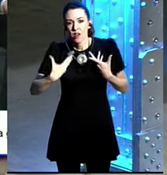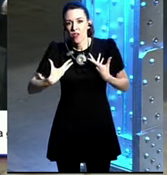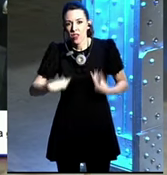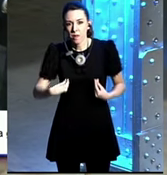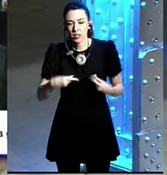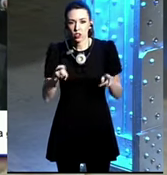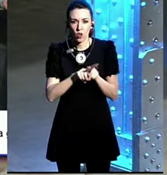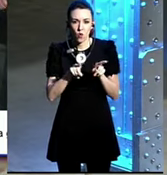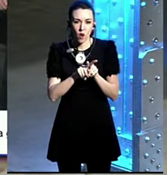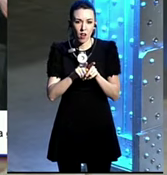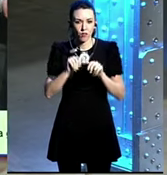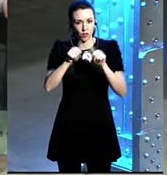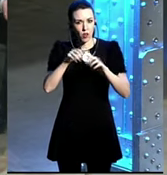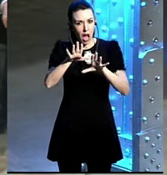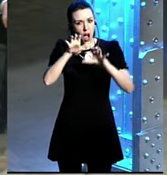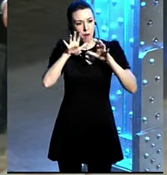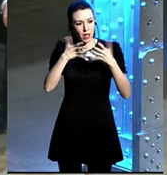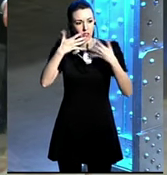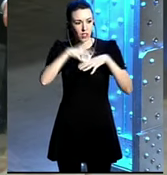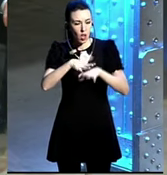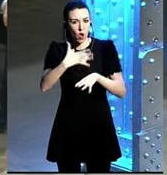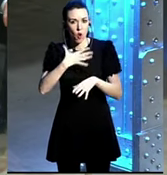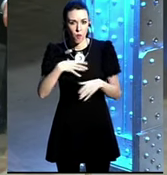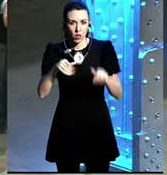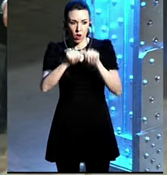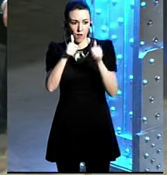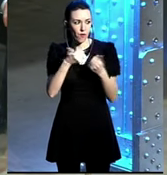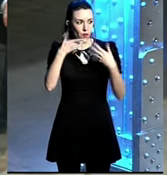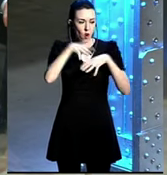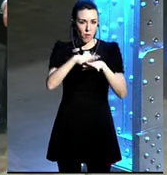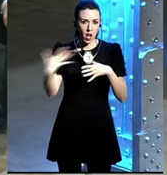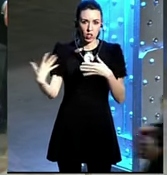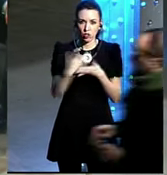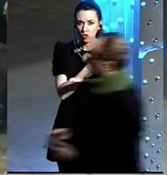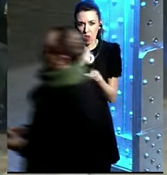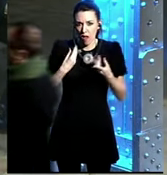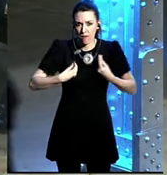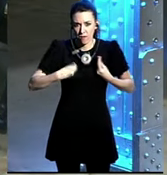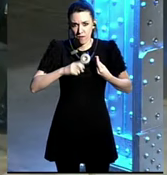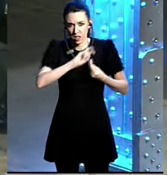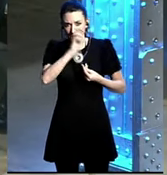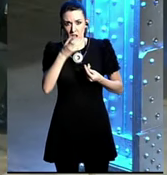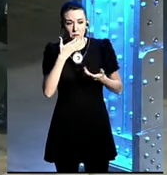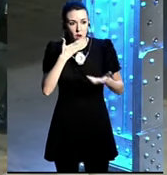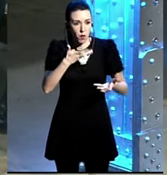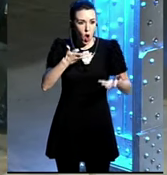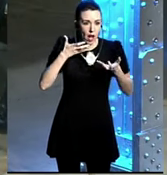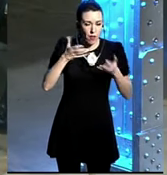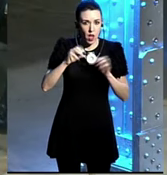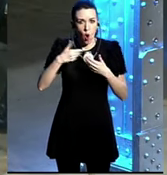una forma de aprender a integrar. Puede llegar a ser una forma de aprender a integrar todas las caras de la vida, es decir, tanto las ganancias como las